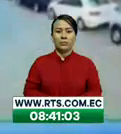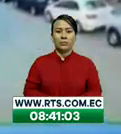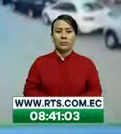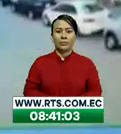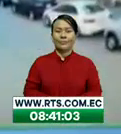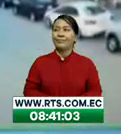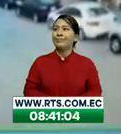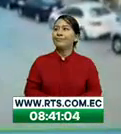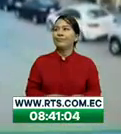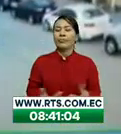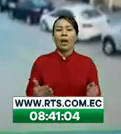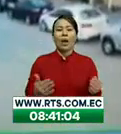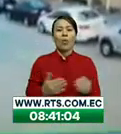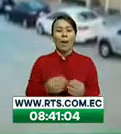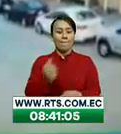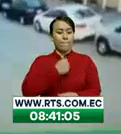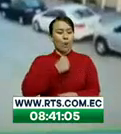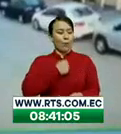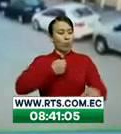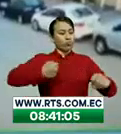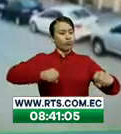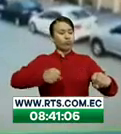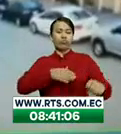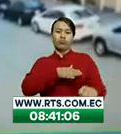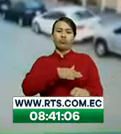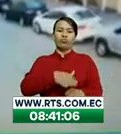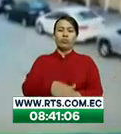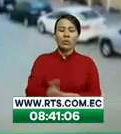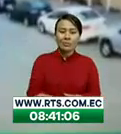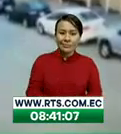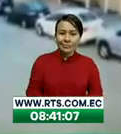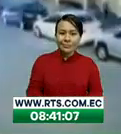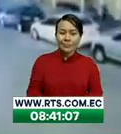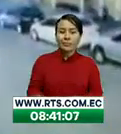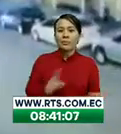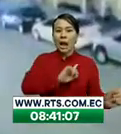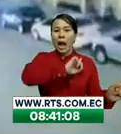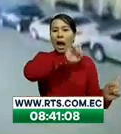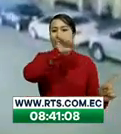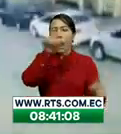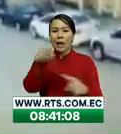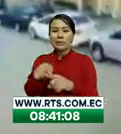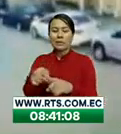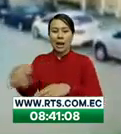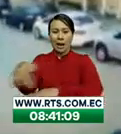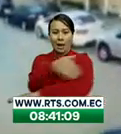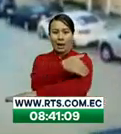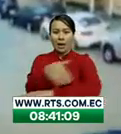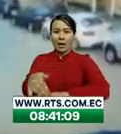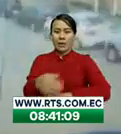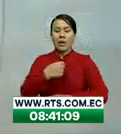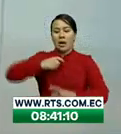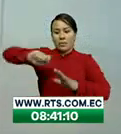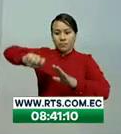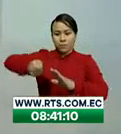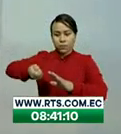Como si fuera propietario del automotor liviano, llega hasta la calle y finalmente la enciende.